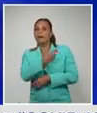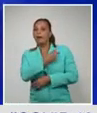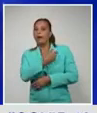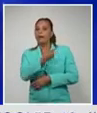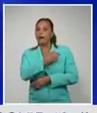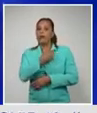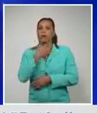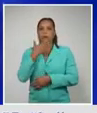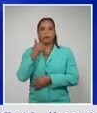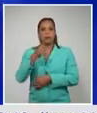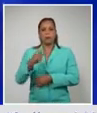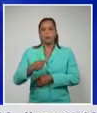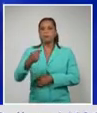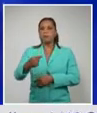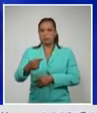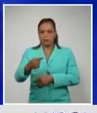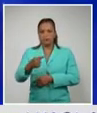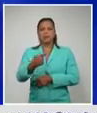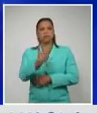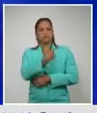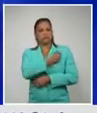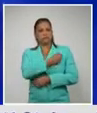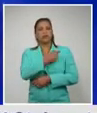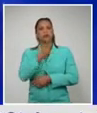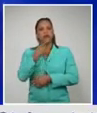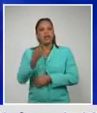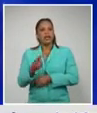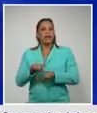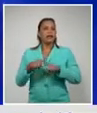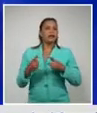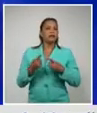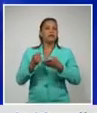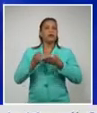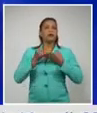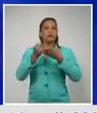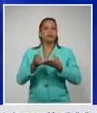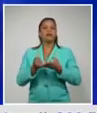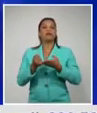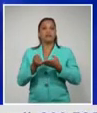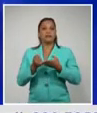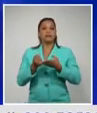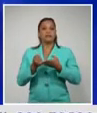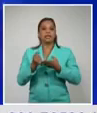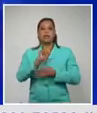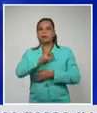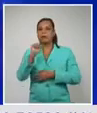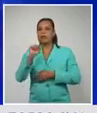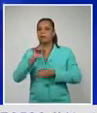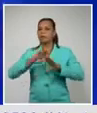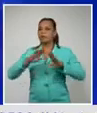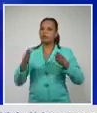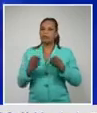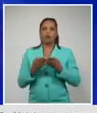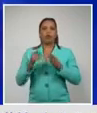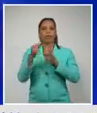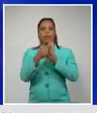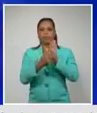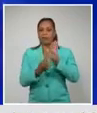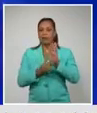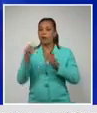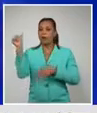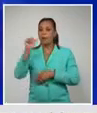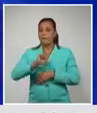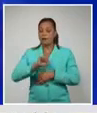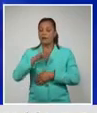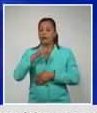vacunas próximamente, pues también va a permitir que los malos indicadores que tenemos que explicar en el día